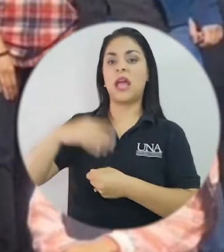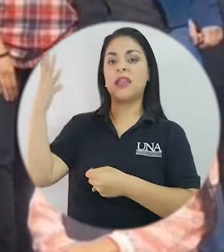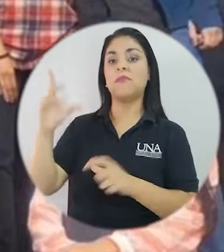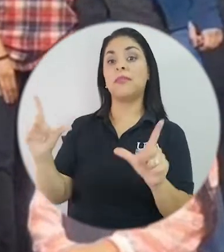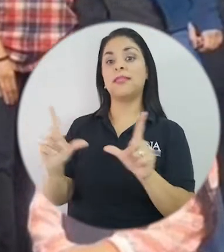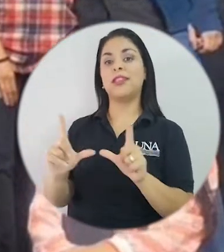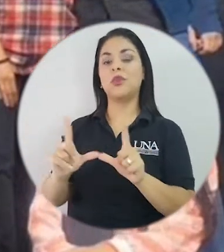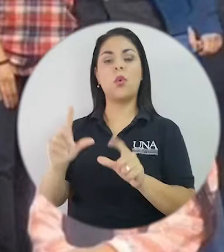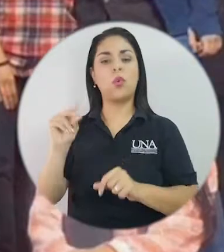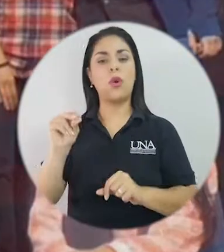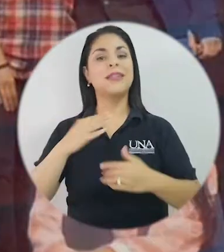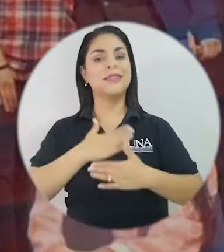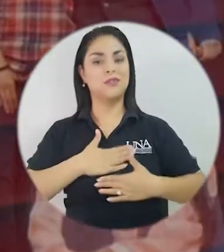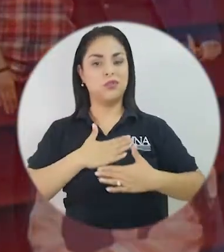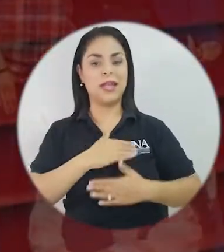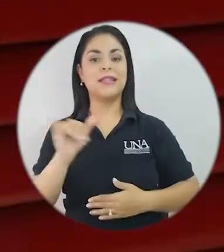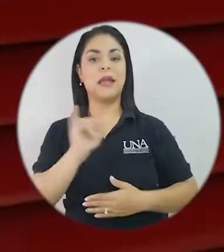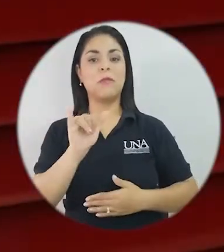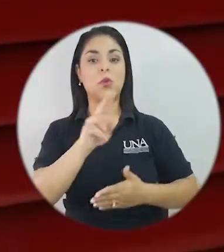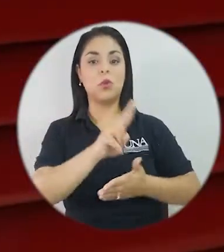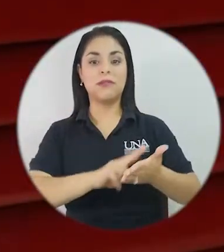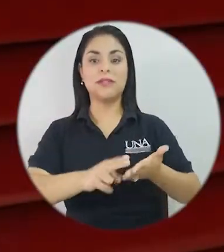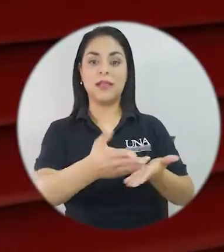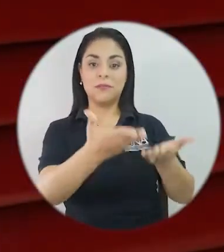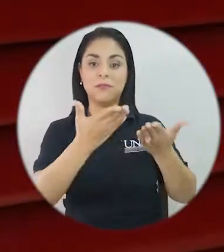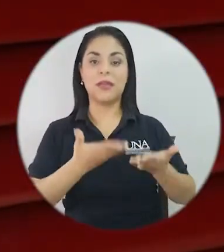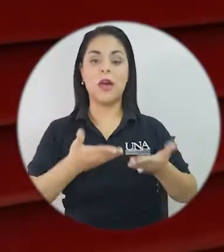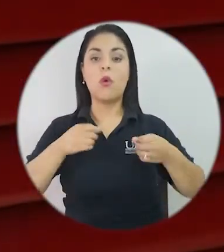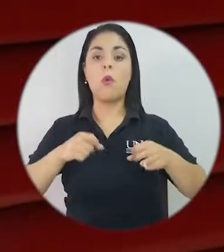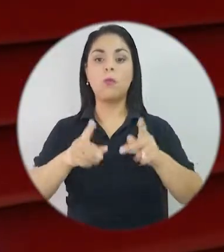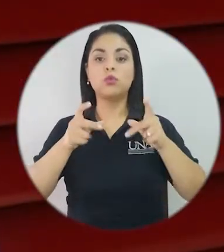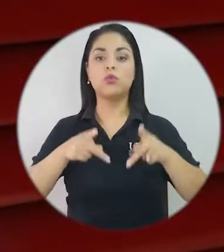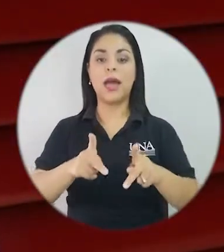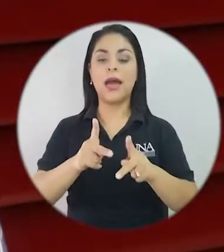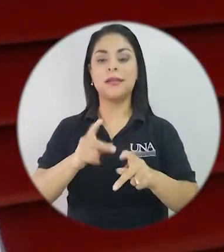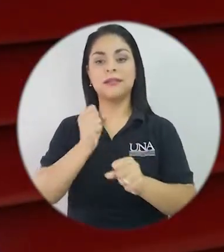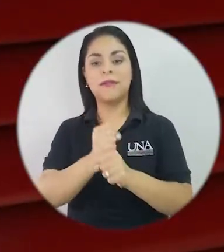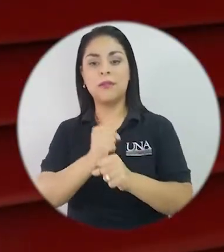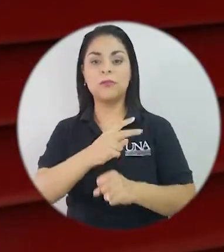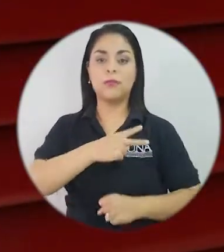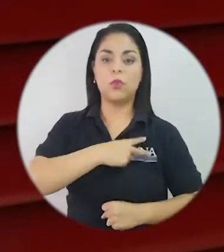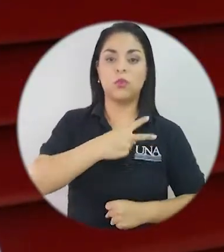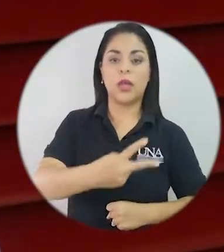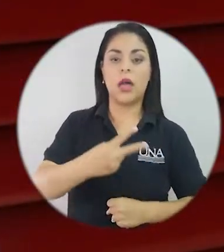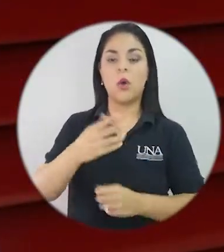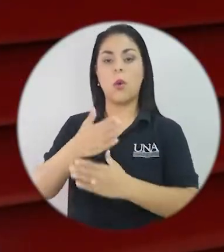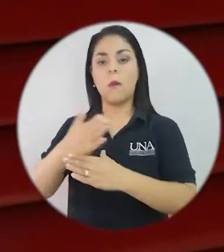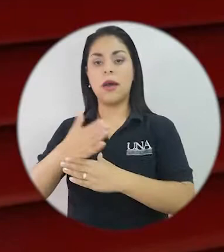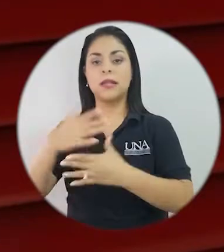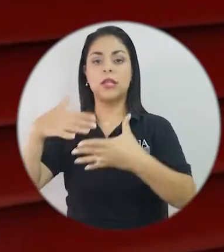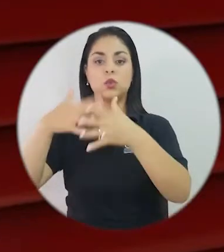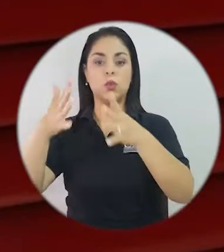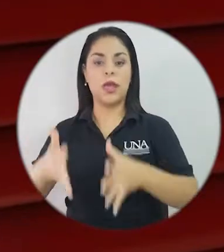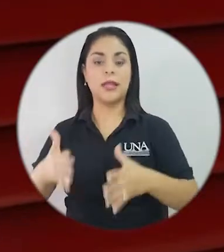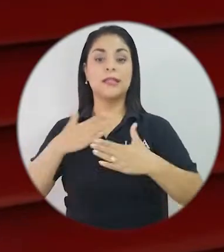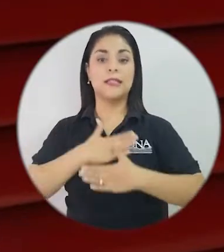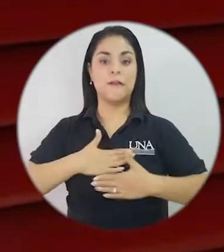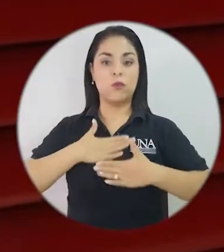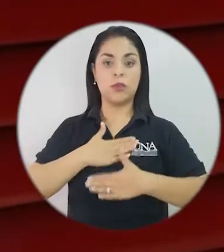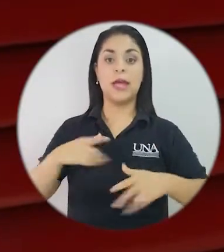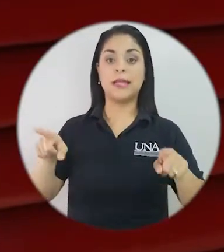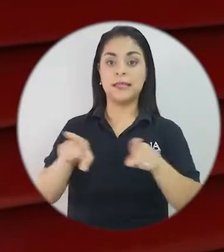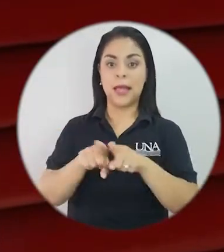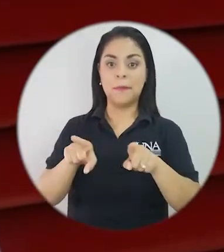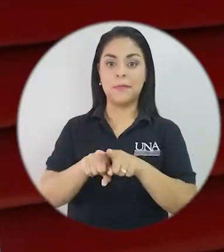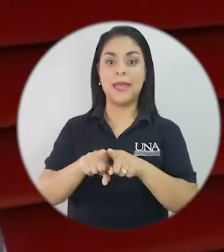sino que también disfrutemos bastante lo que la universidad nos brinda, todas esas oportunidades de hacer voluntariados, de compartir con estudiantes, de disfrutar